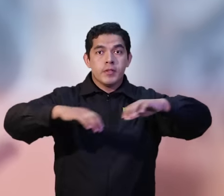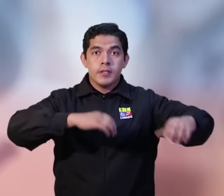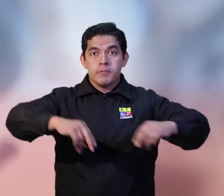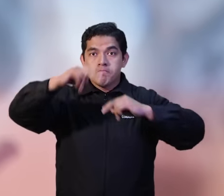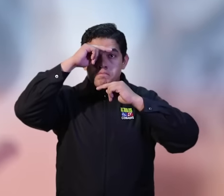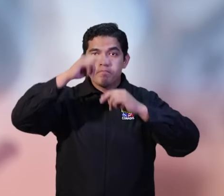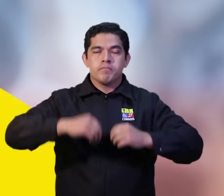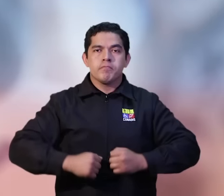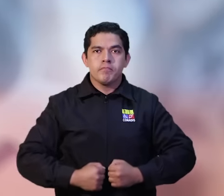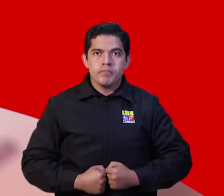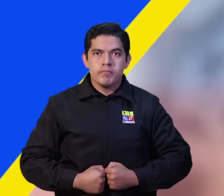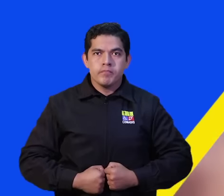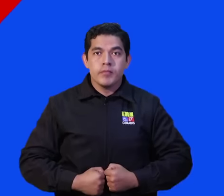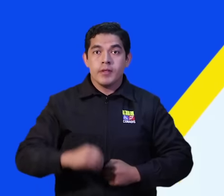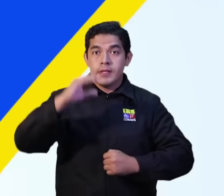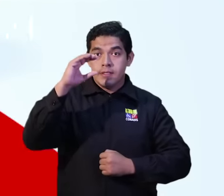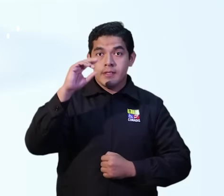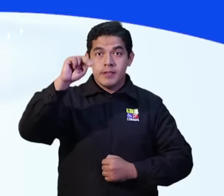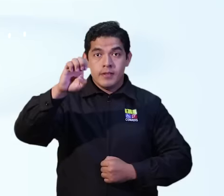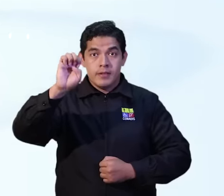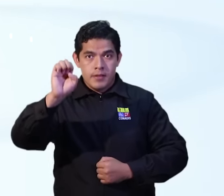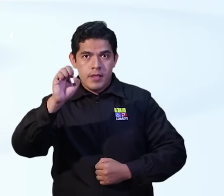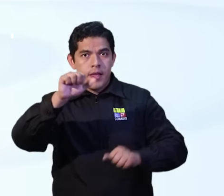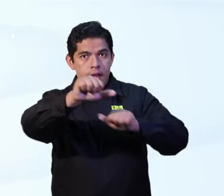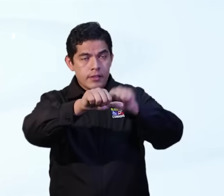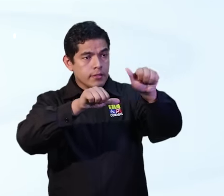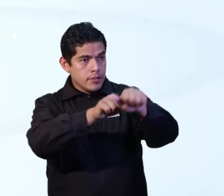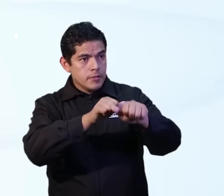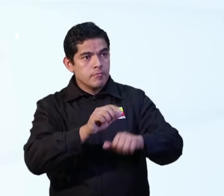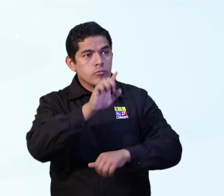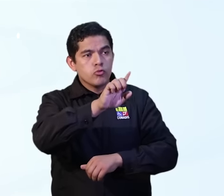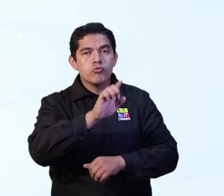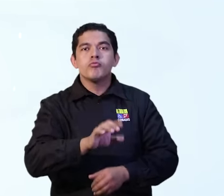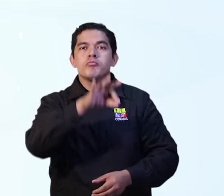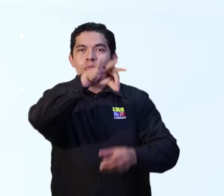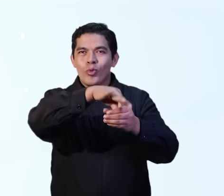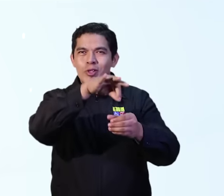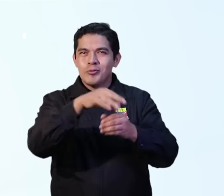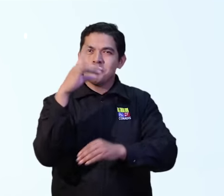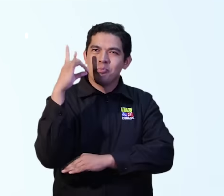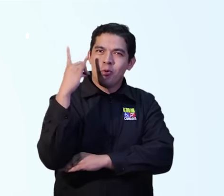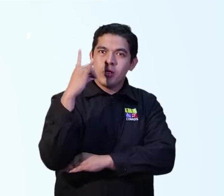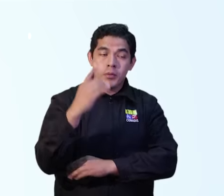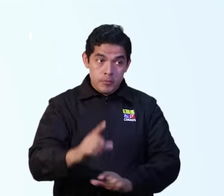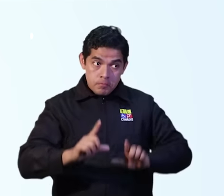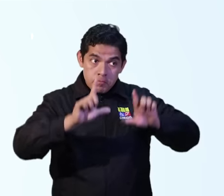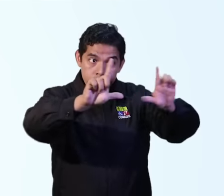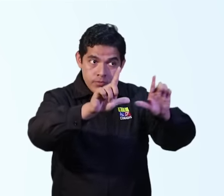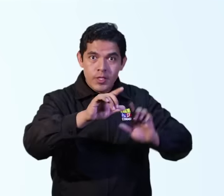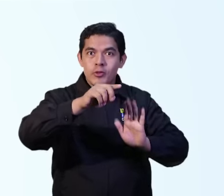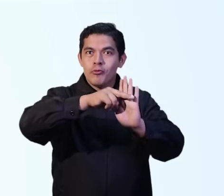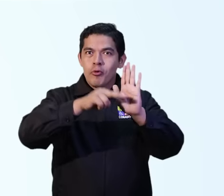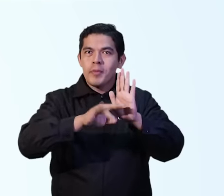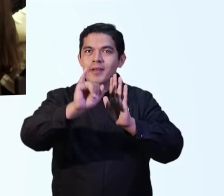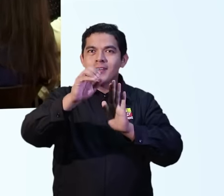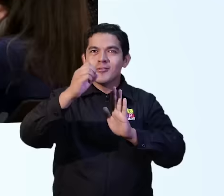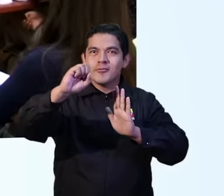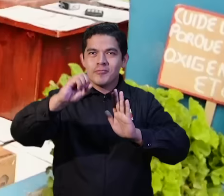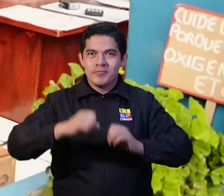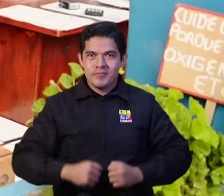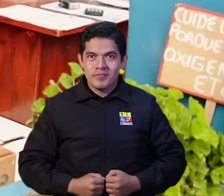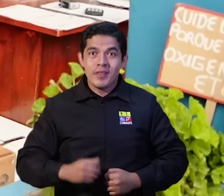Sociedad Viva TV. CNE asesora al Tribunal Supremo Electoral de Bolivia para obtención de norma